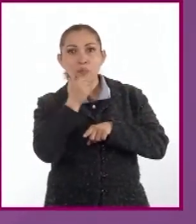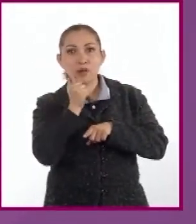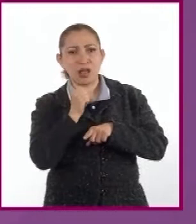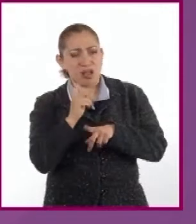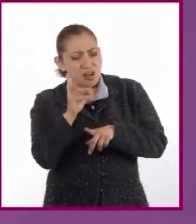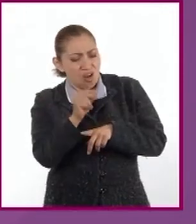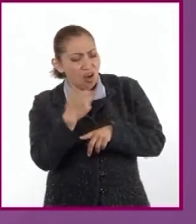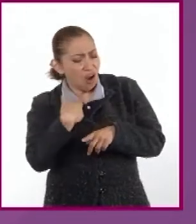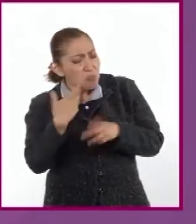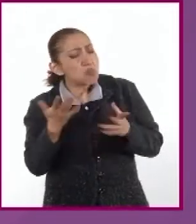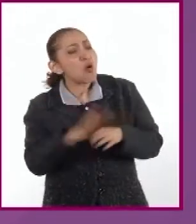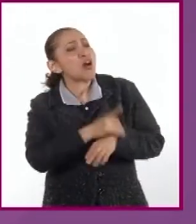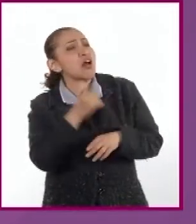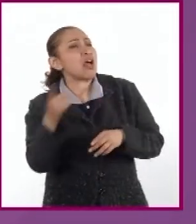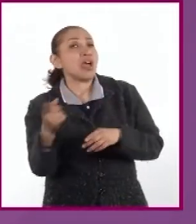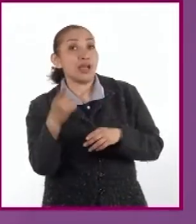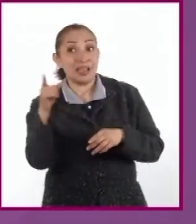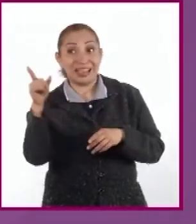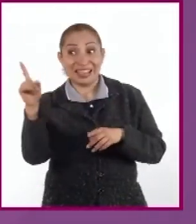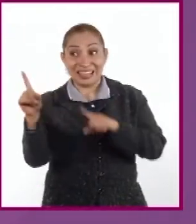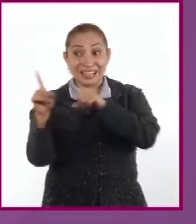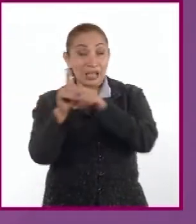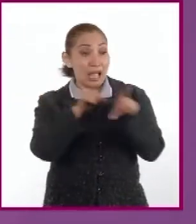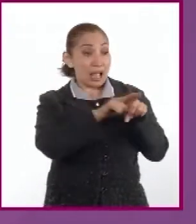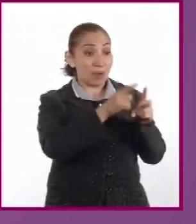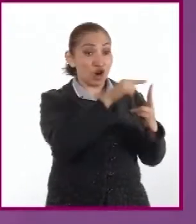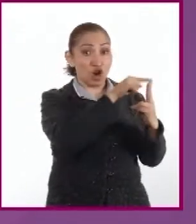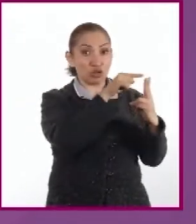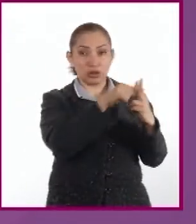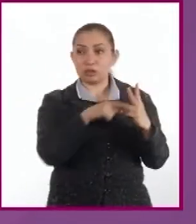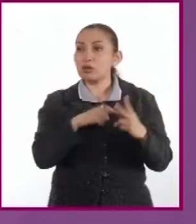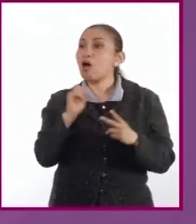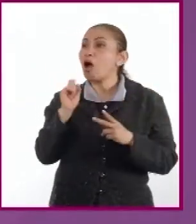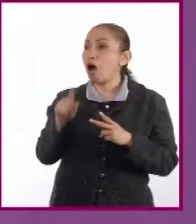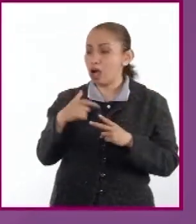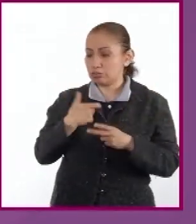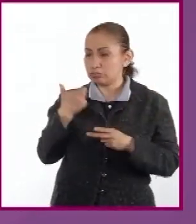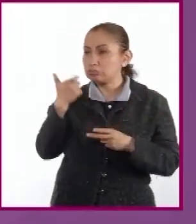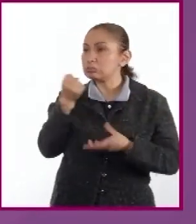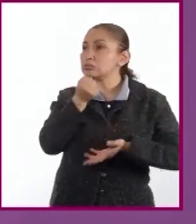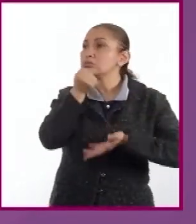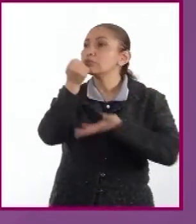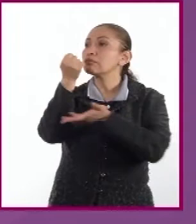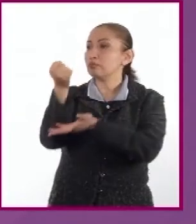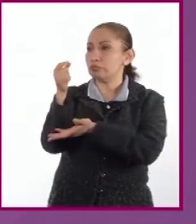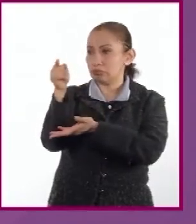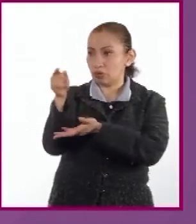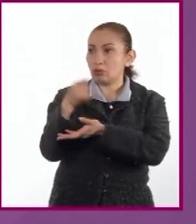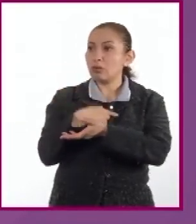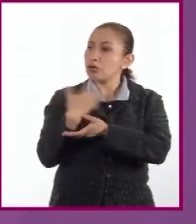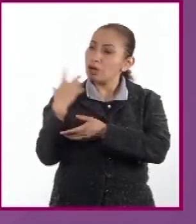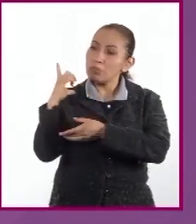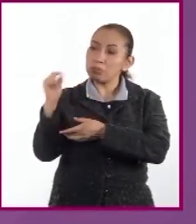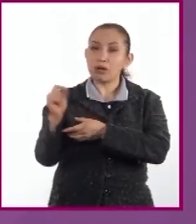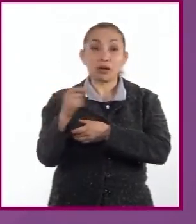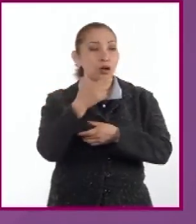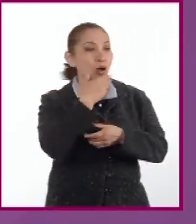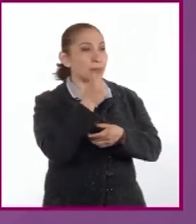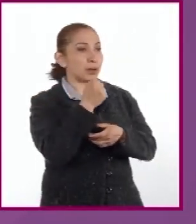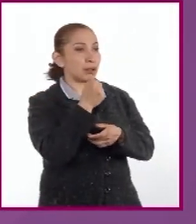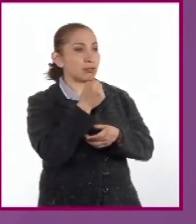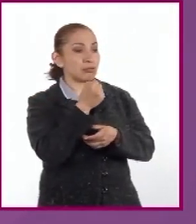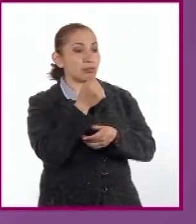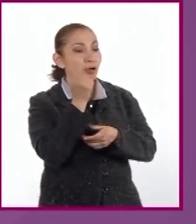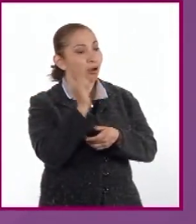negó. Entonces, los hermanos le ofrecieron una gran cantidad de dinero, que él